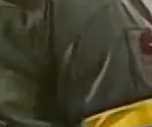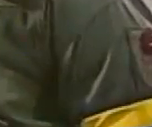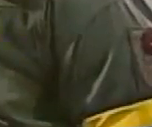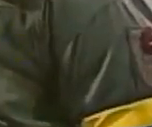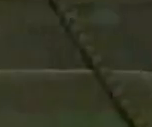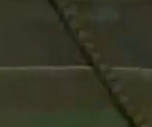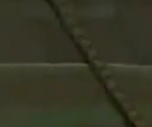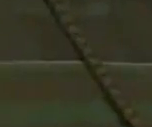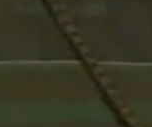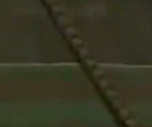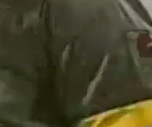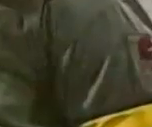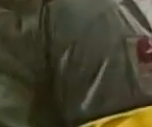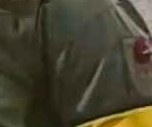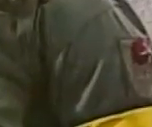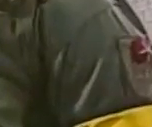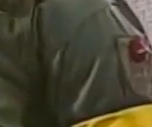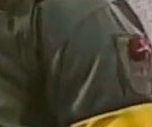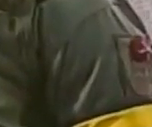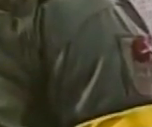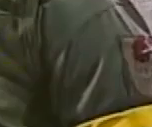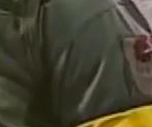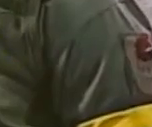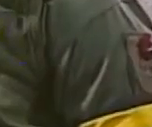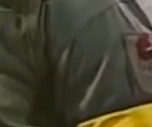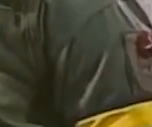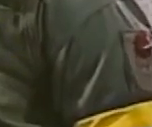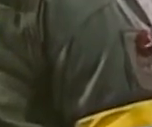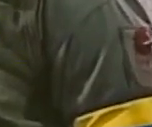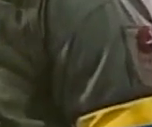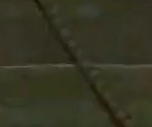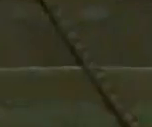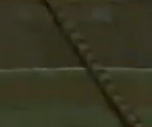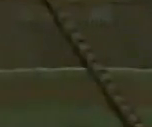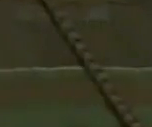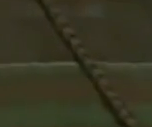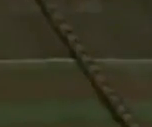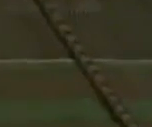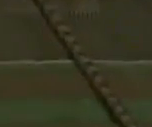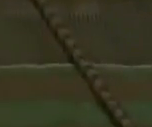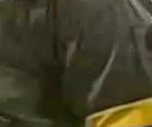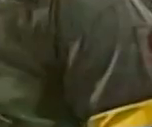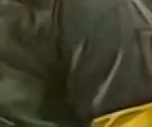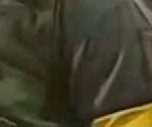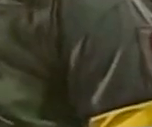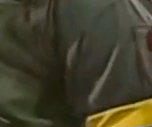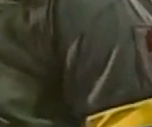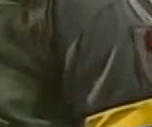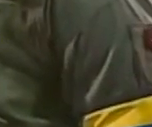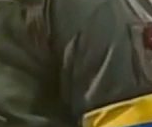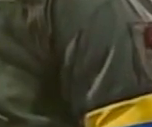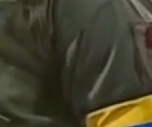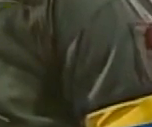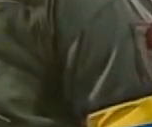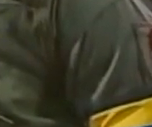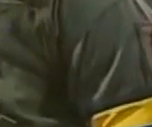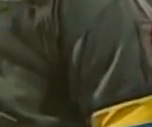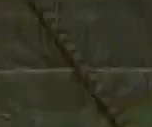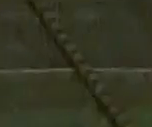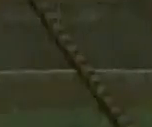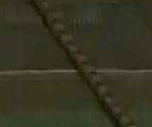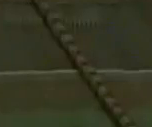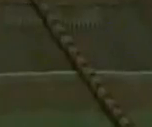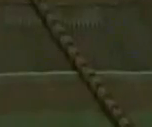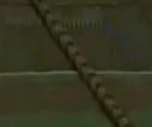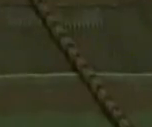Chávez vive. La patria sigue. Independencia y patria socialista. Viviremos y venceremos. En Venezuela, el sol nace en el